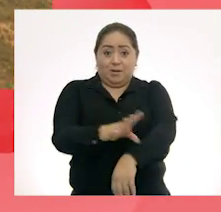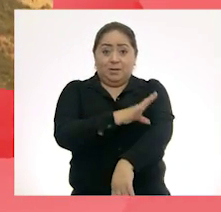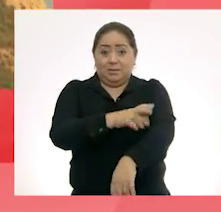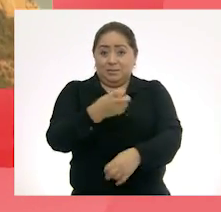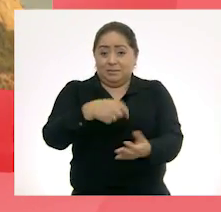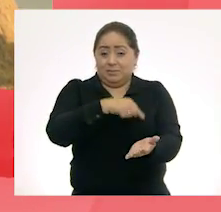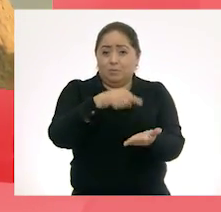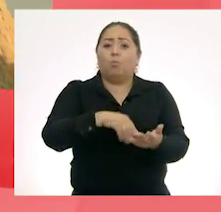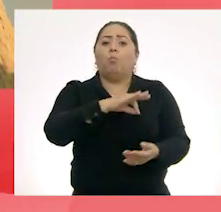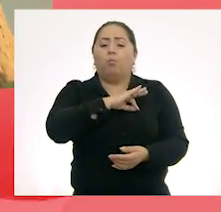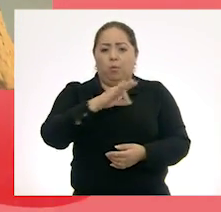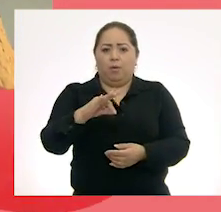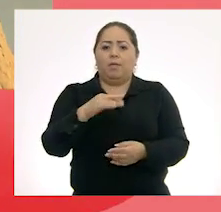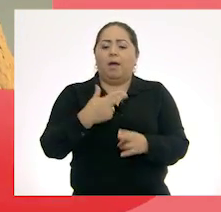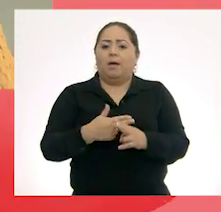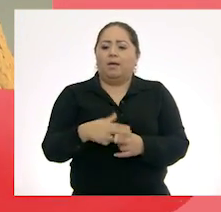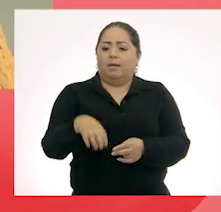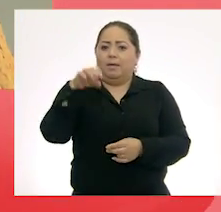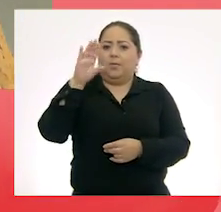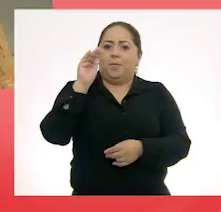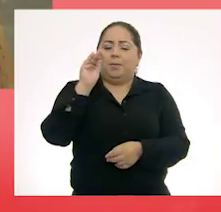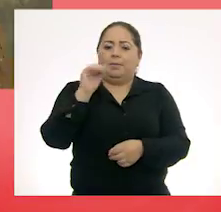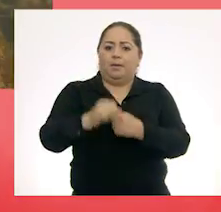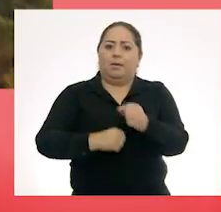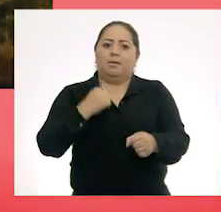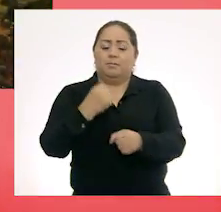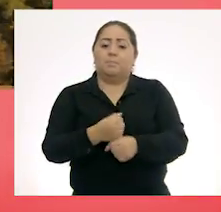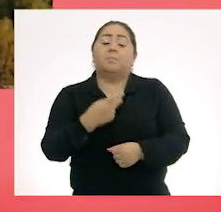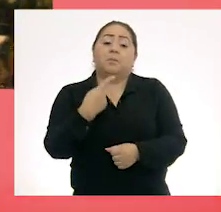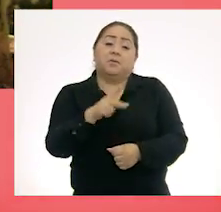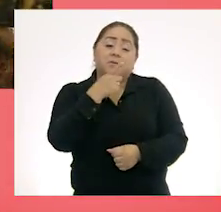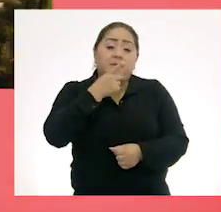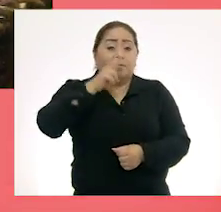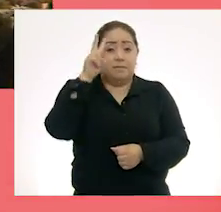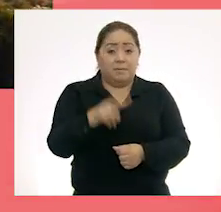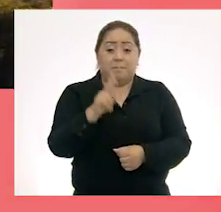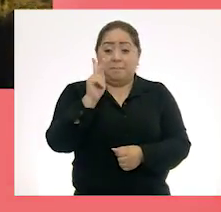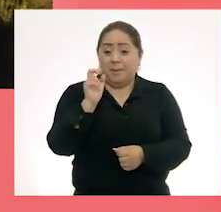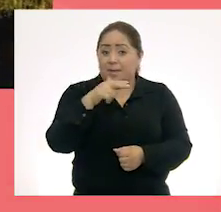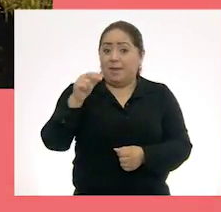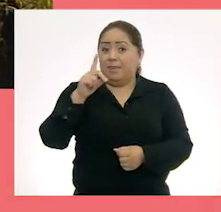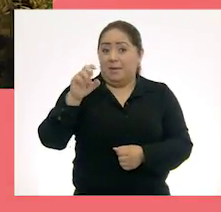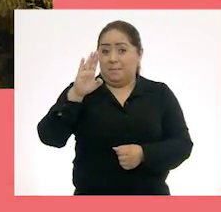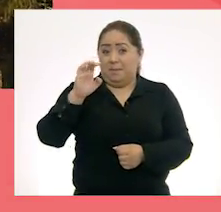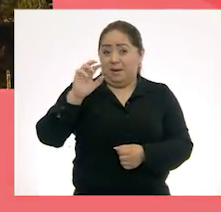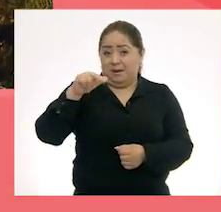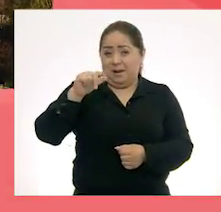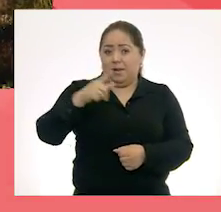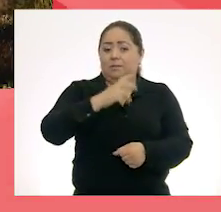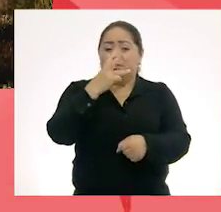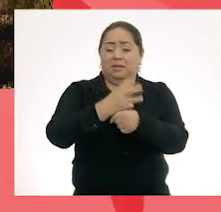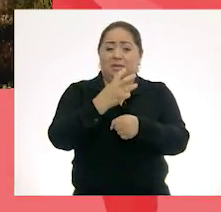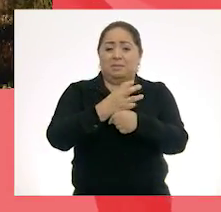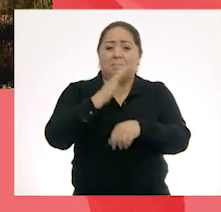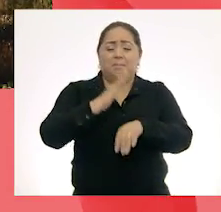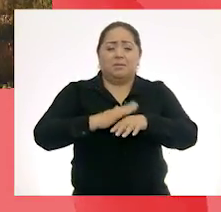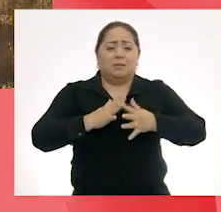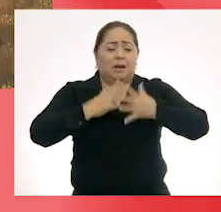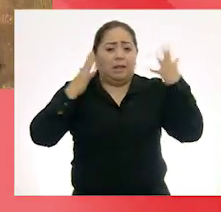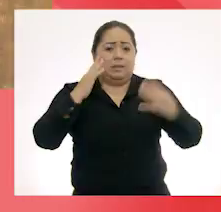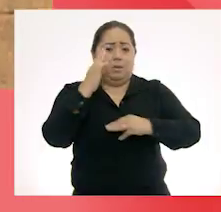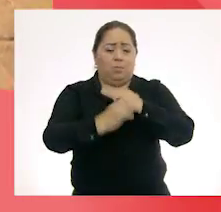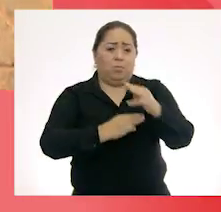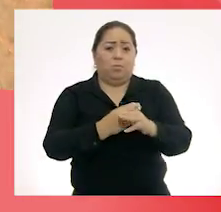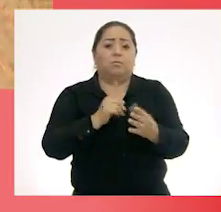peña puede llegar a los 90 años de vida. Lo cierto es que la Peña de Bernal es la tercera más grande del mundo.